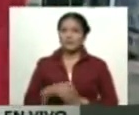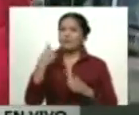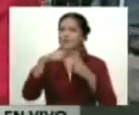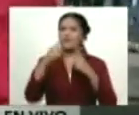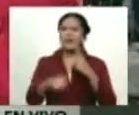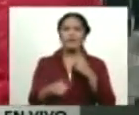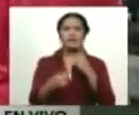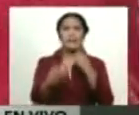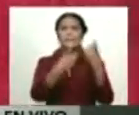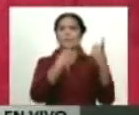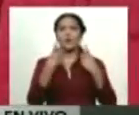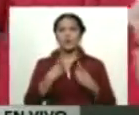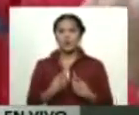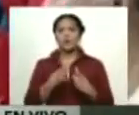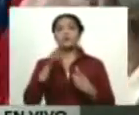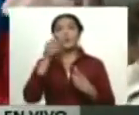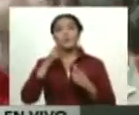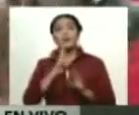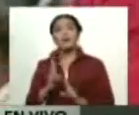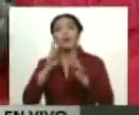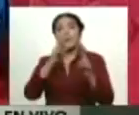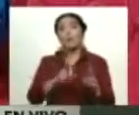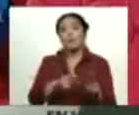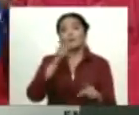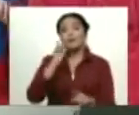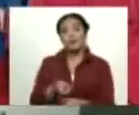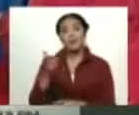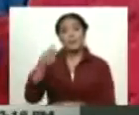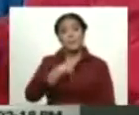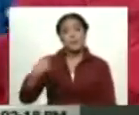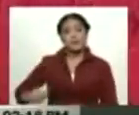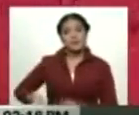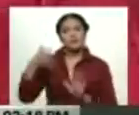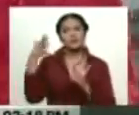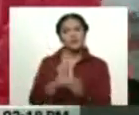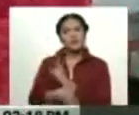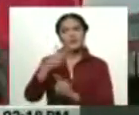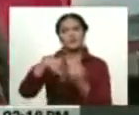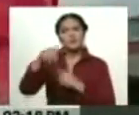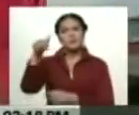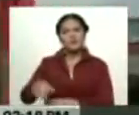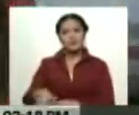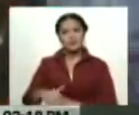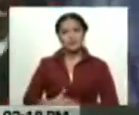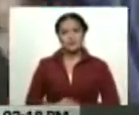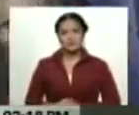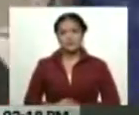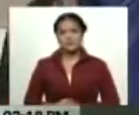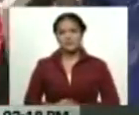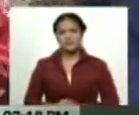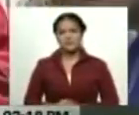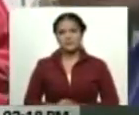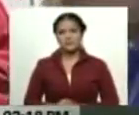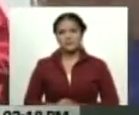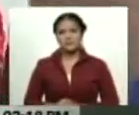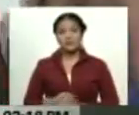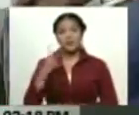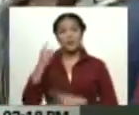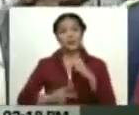también las respuestas que tiene que dar el presidente de la República de lo que está ocurriendo el día de hoy. El